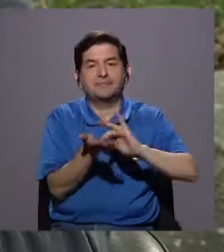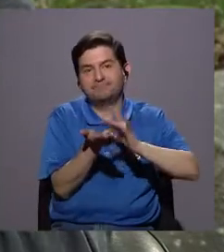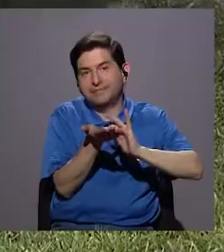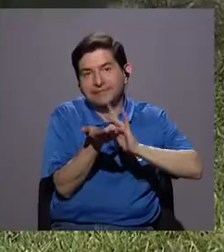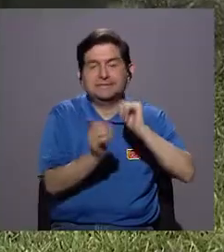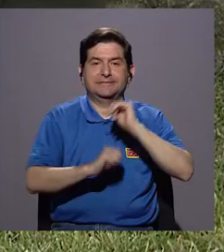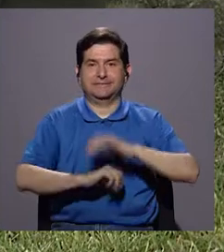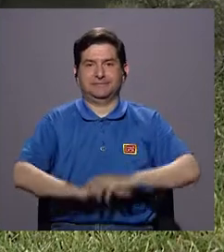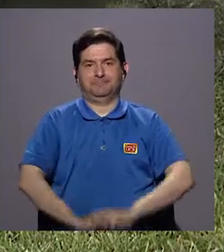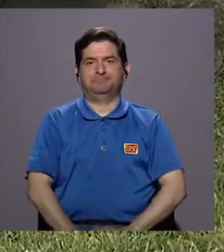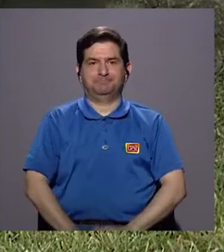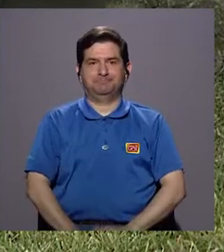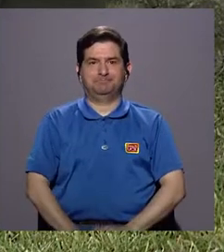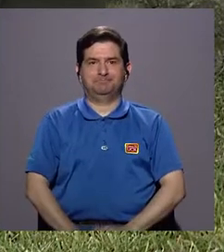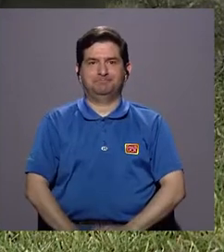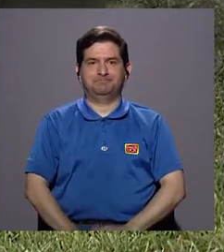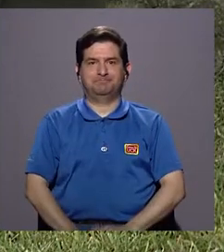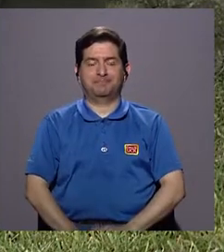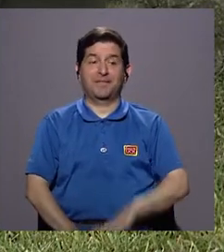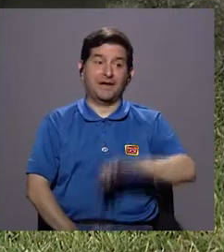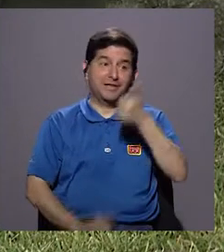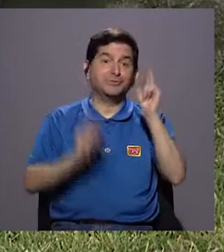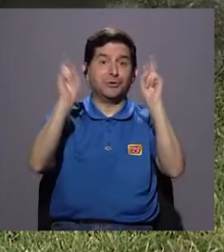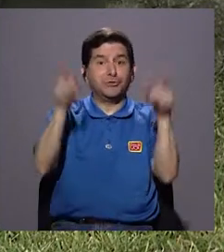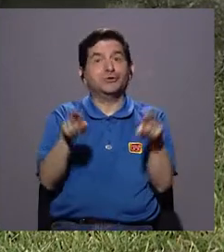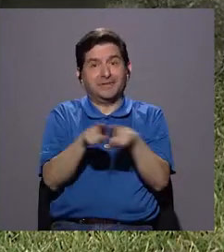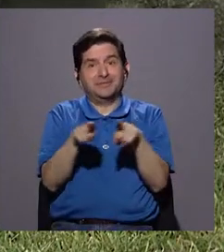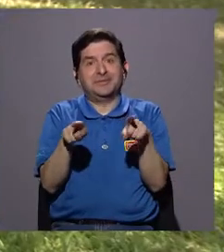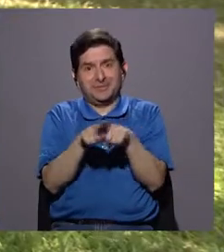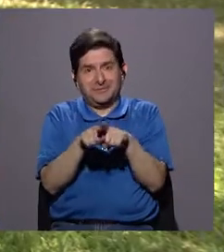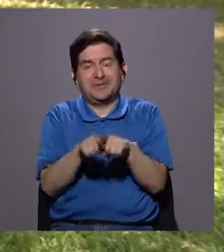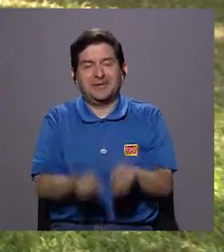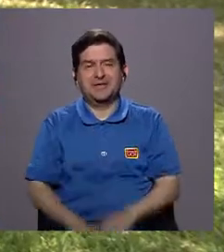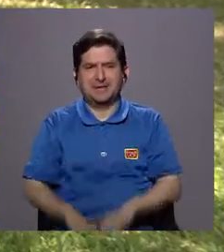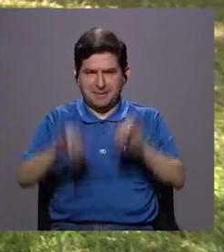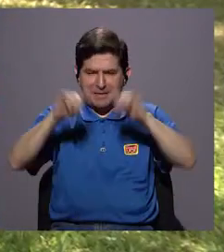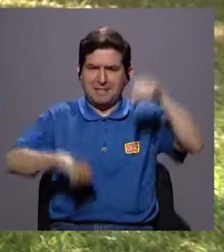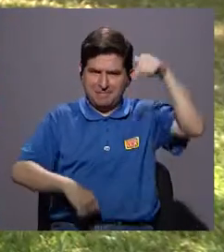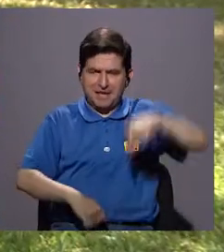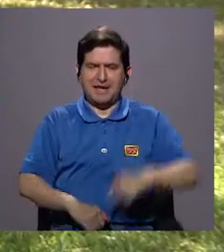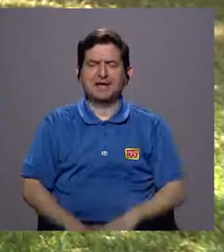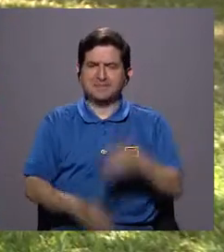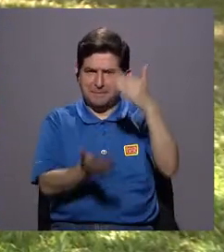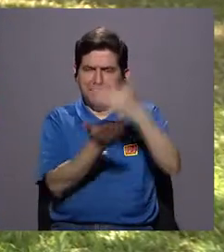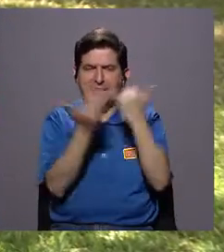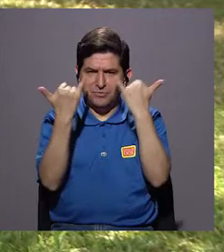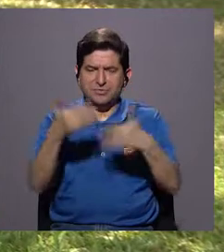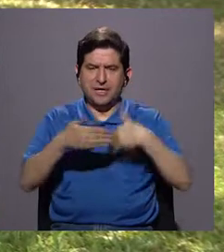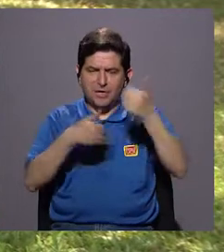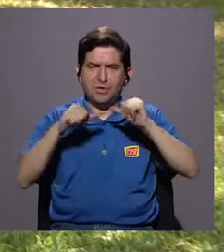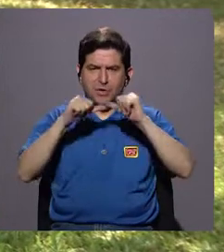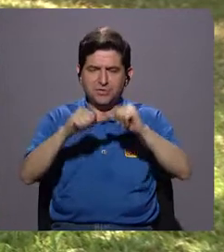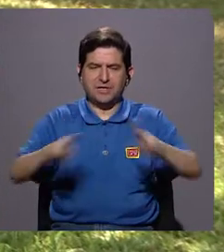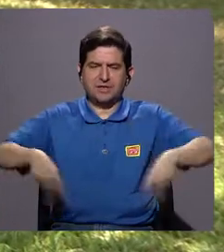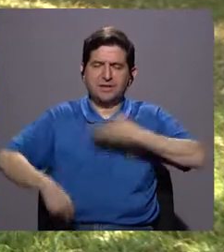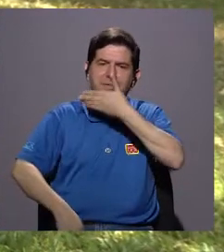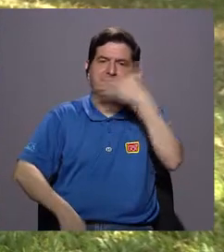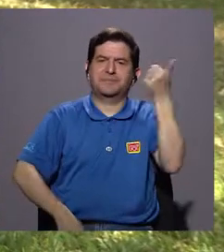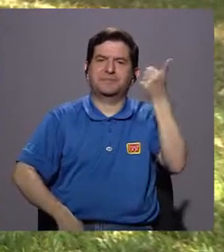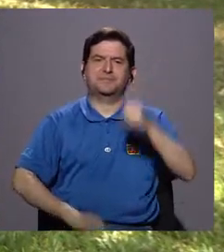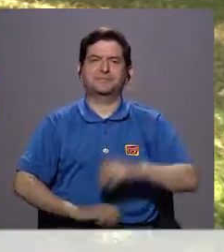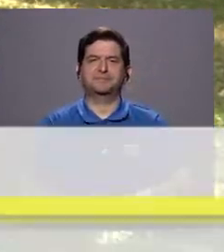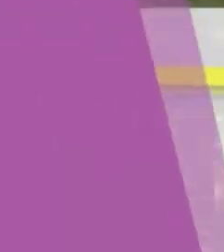medicamentos. Bueno, eso es también otro tema, sí. ¿Verdad? Quédese con nosotros, vamos a hacer una pausa y ya regresamos con más de Vivir